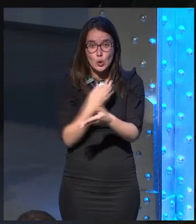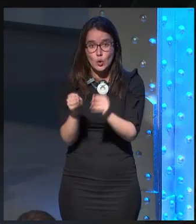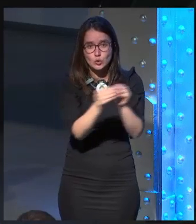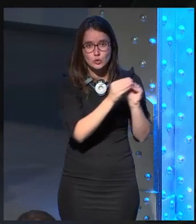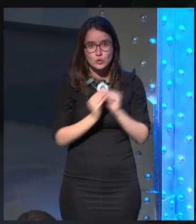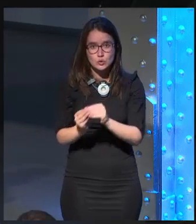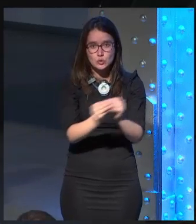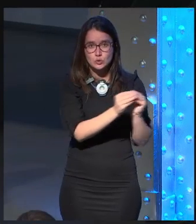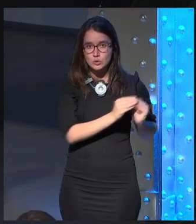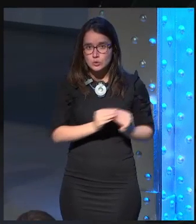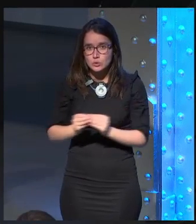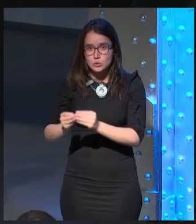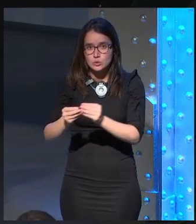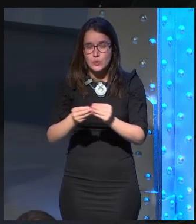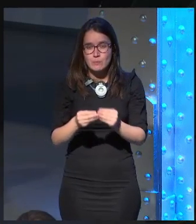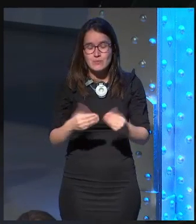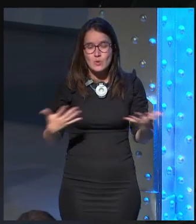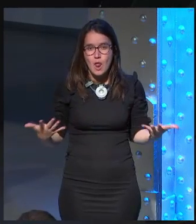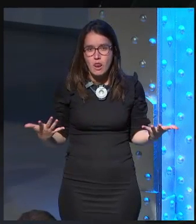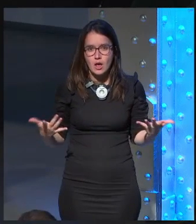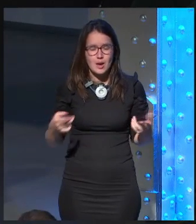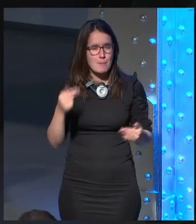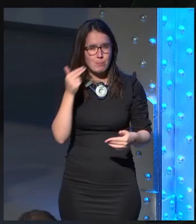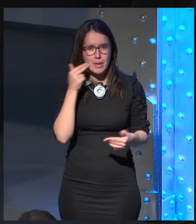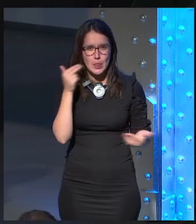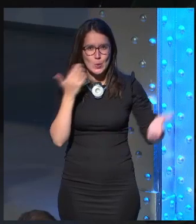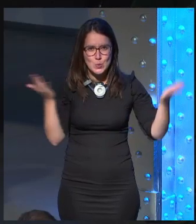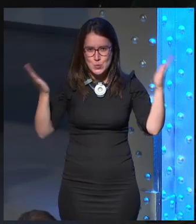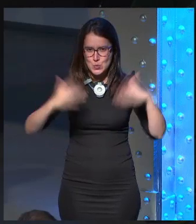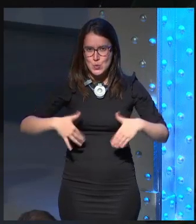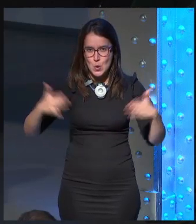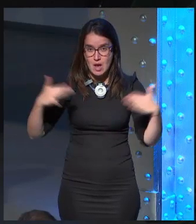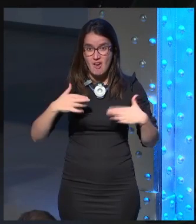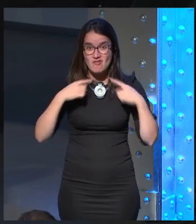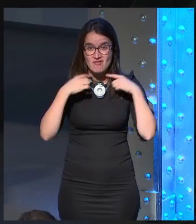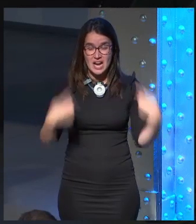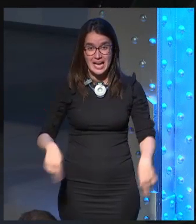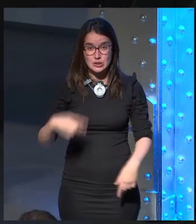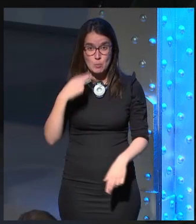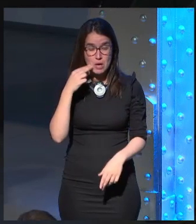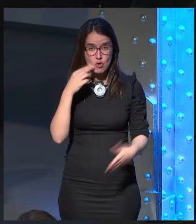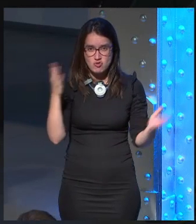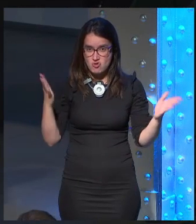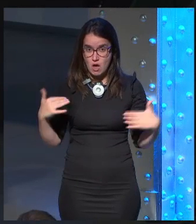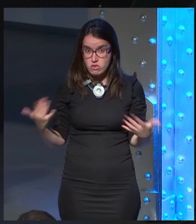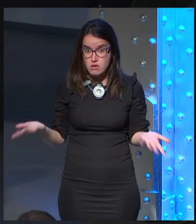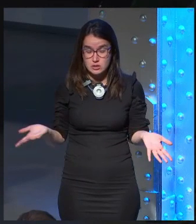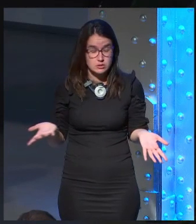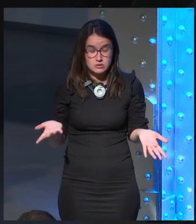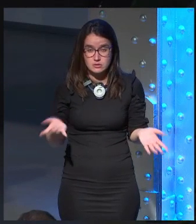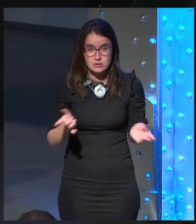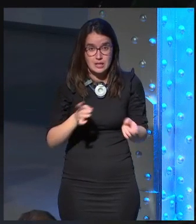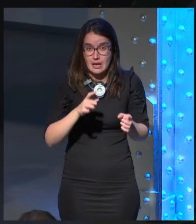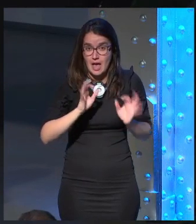común es que no les da miedo fracasar. Ese siempre ha sido